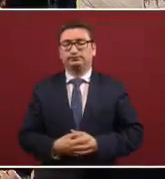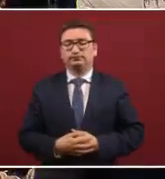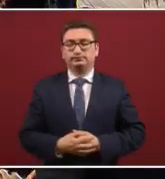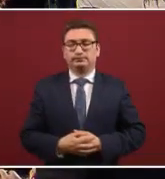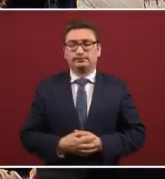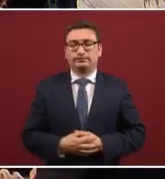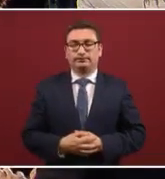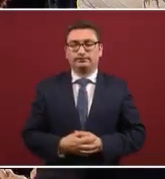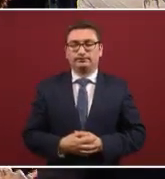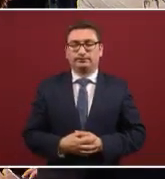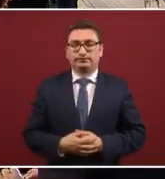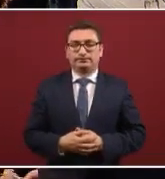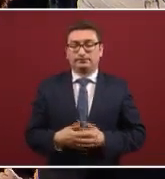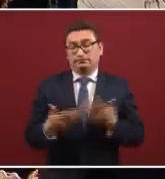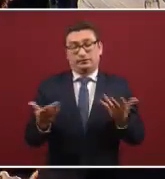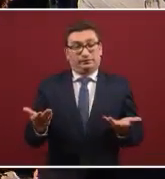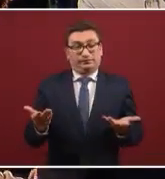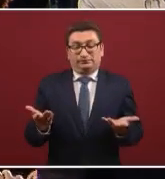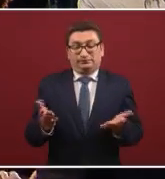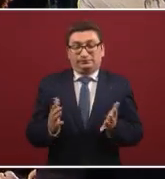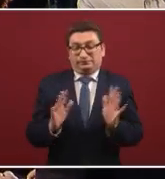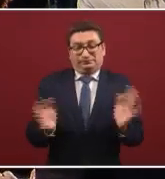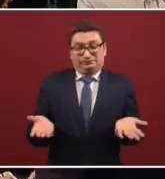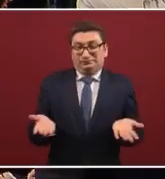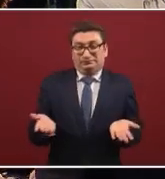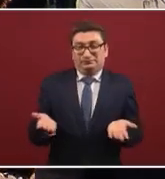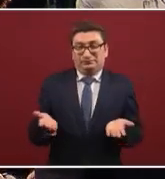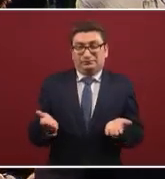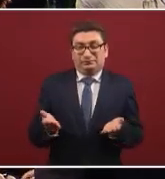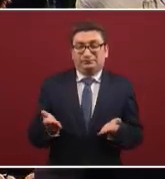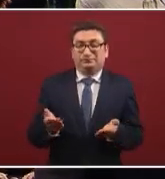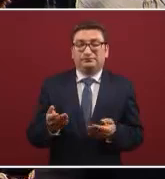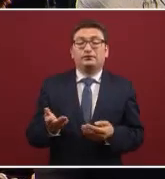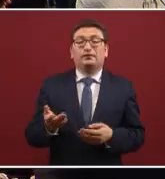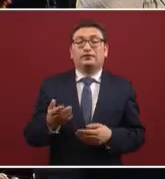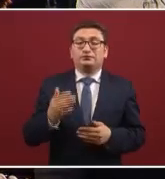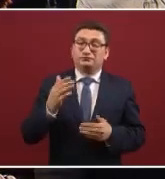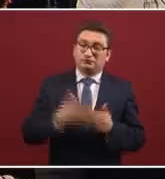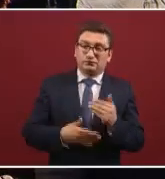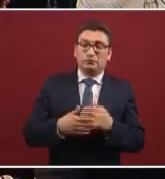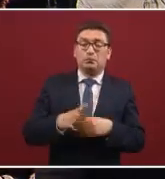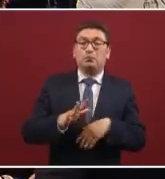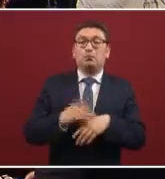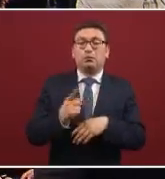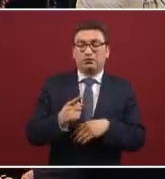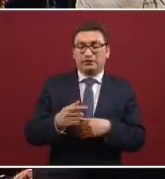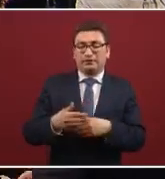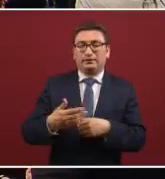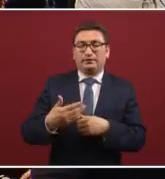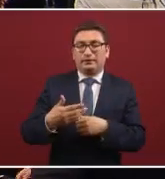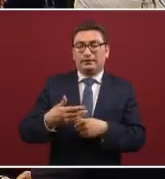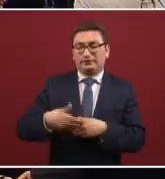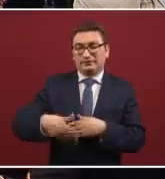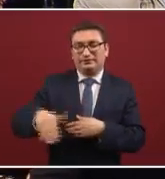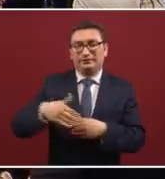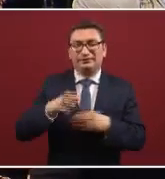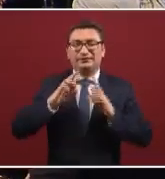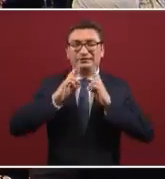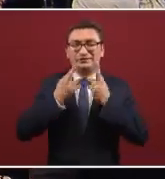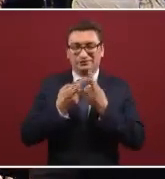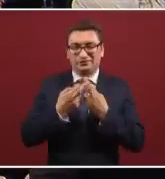Bueno, ya nos quedamos así porque tengo precisamente una reunión con banqueros,